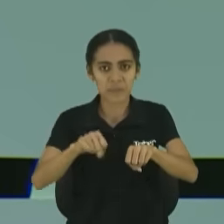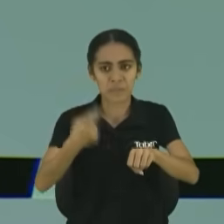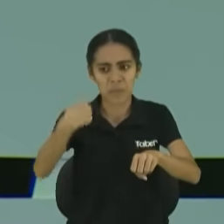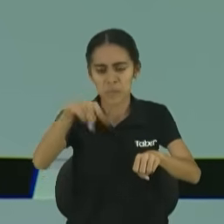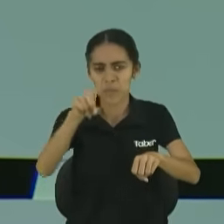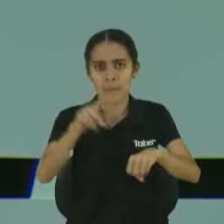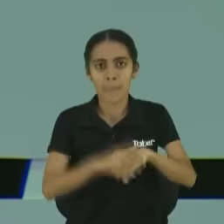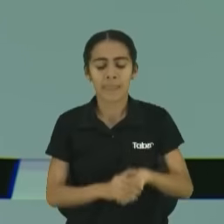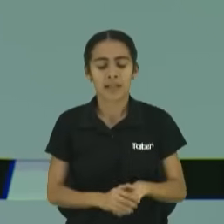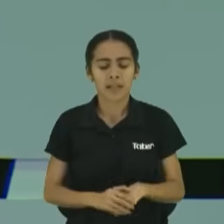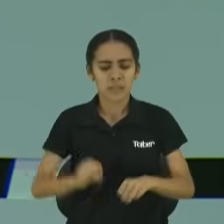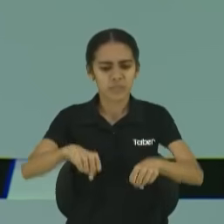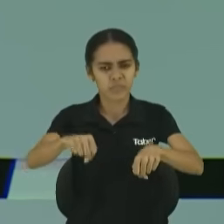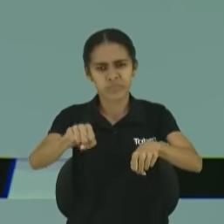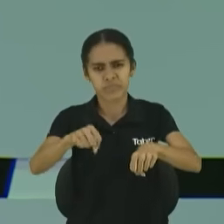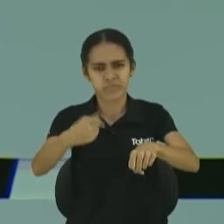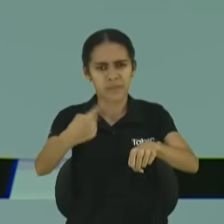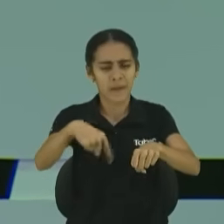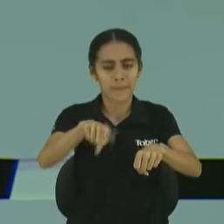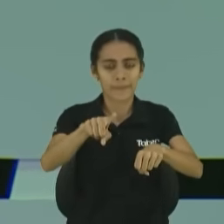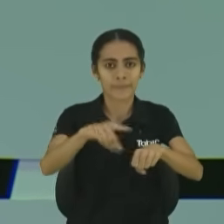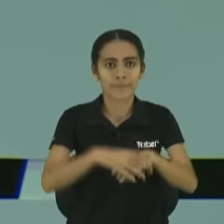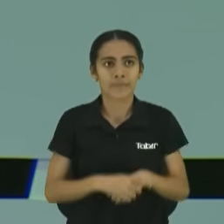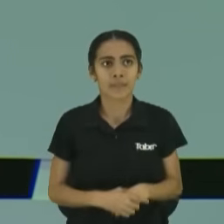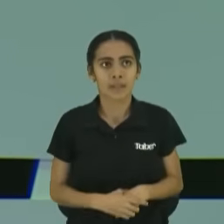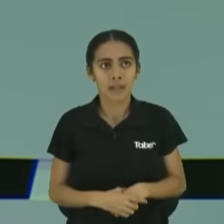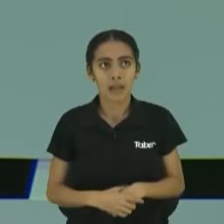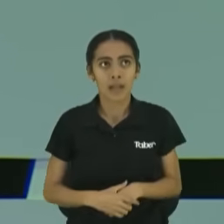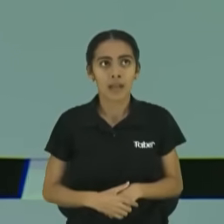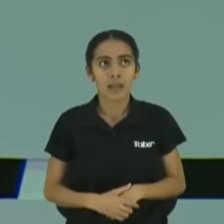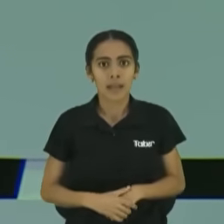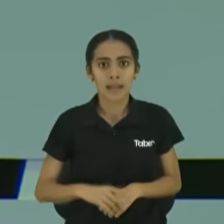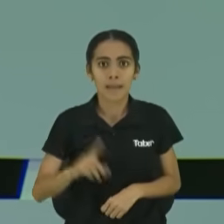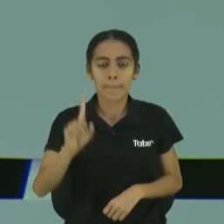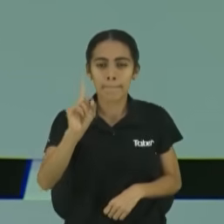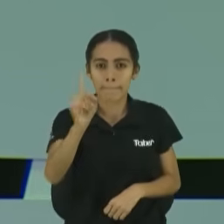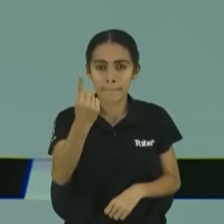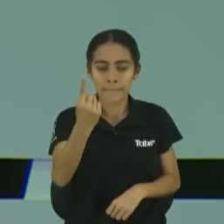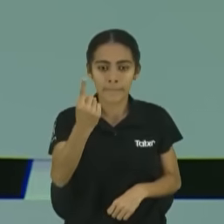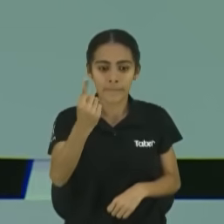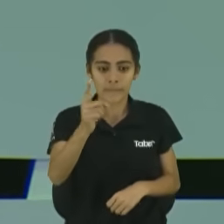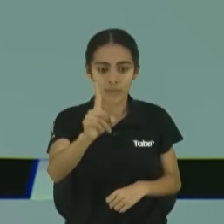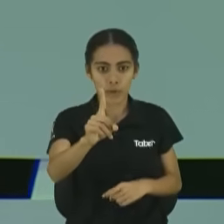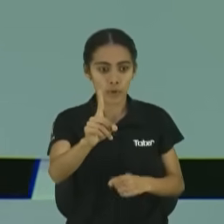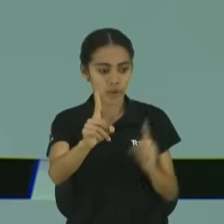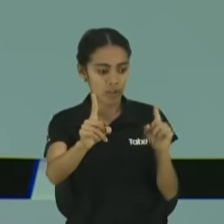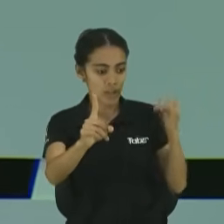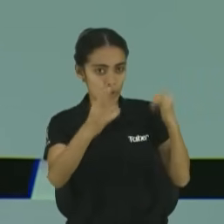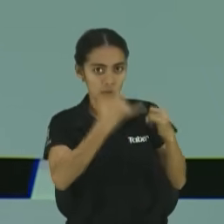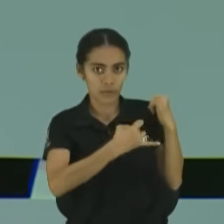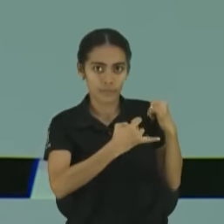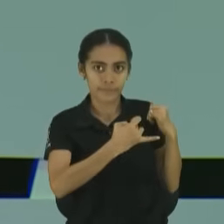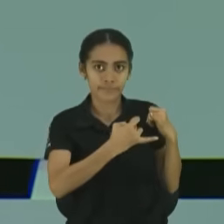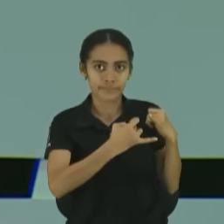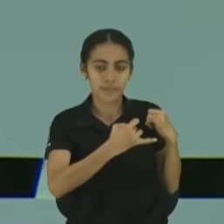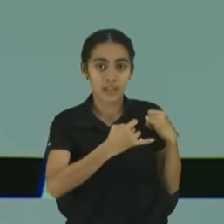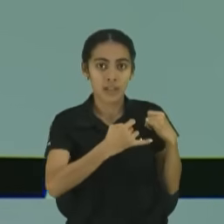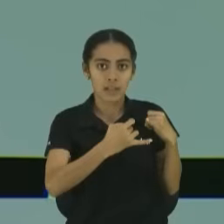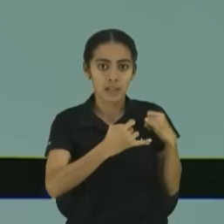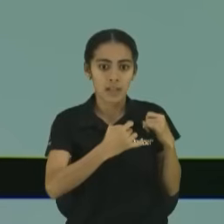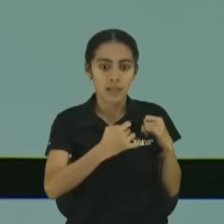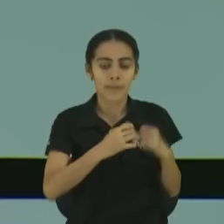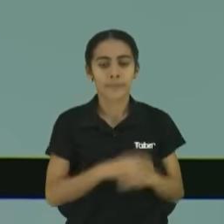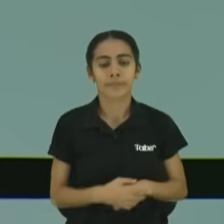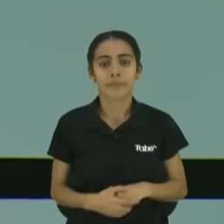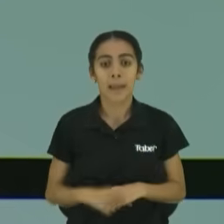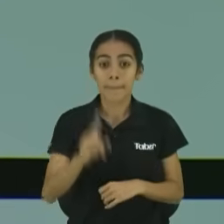el tourmaster, el que va a la cabeza, y el barredor, que es el último, tienen roles específicos. El